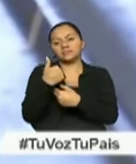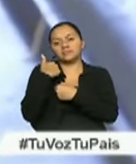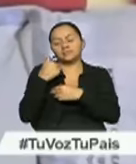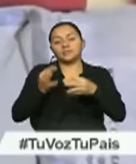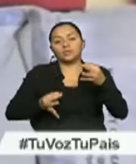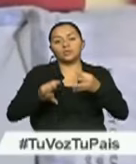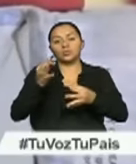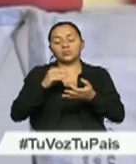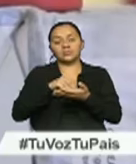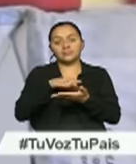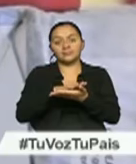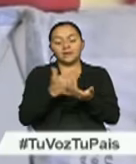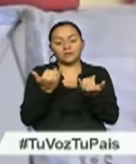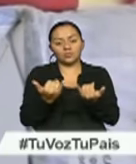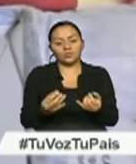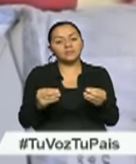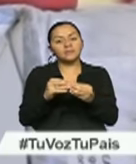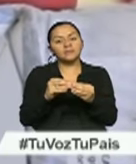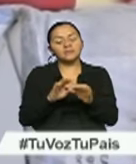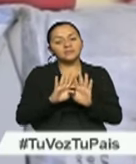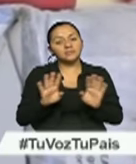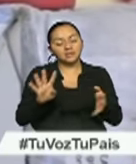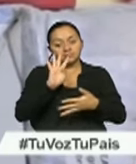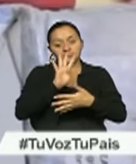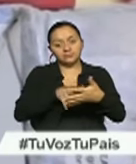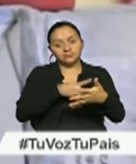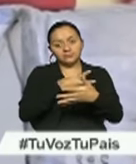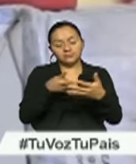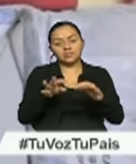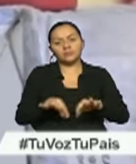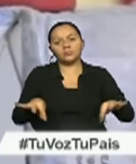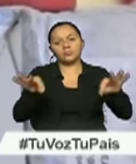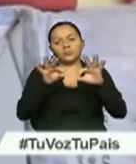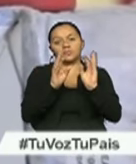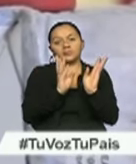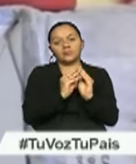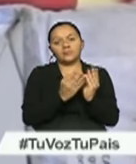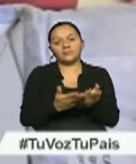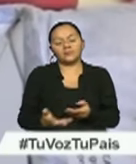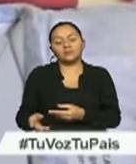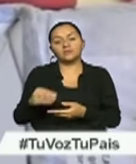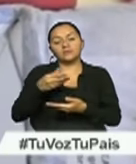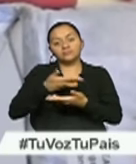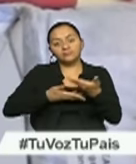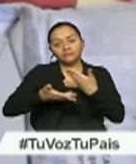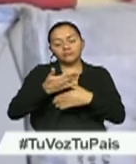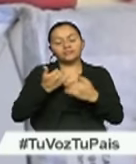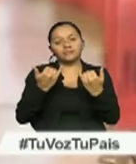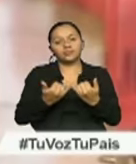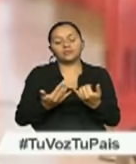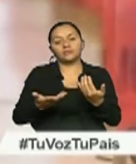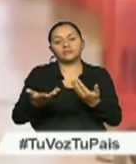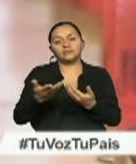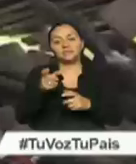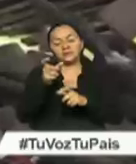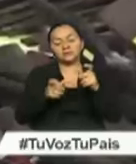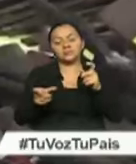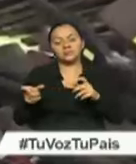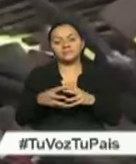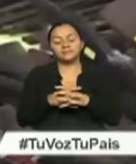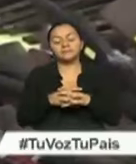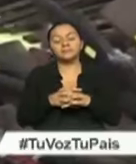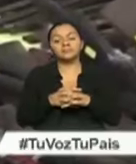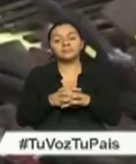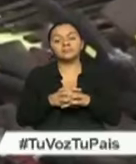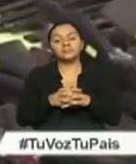jurídico vigente, y hoy lo concretamos en este importante evento que lo compartimos ahora con ustedes y con la ciudadanía.